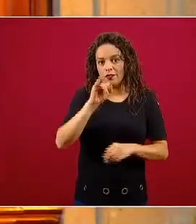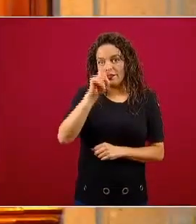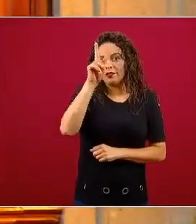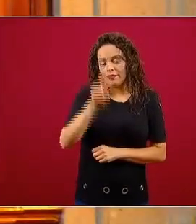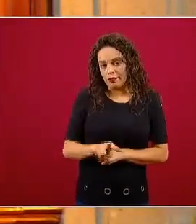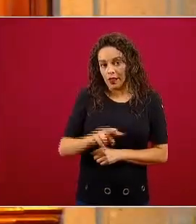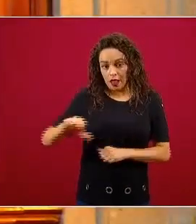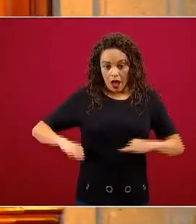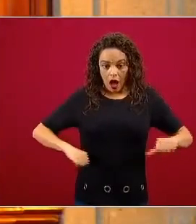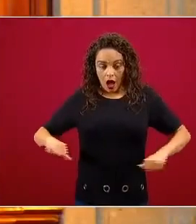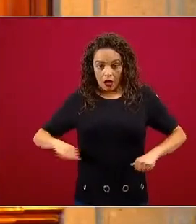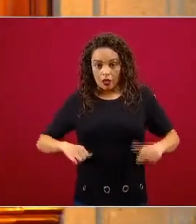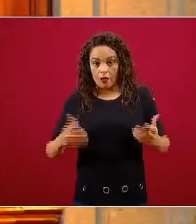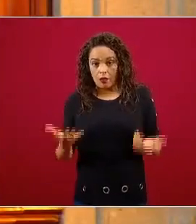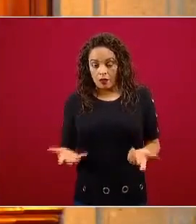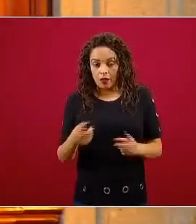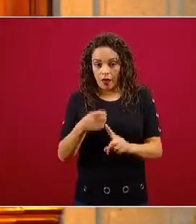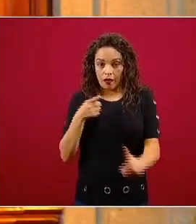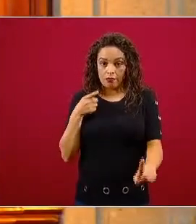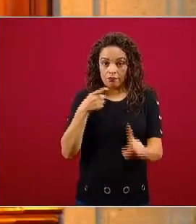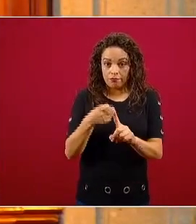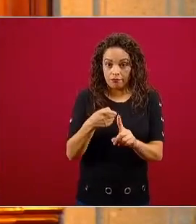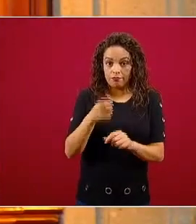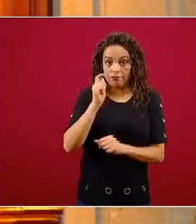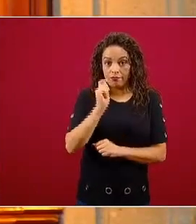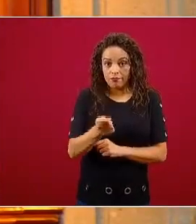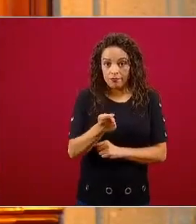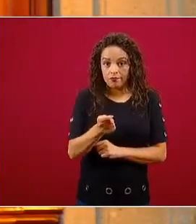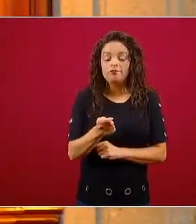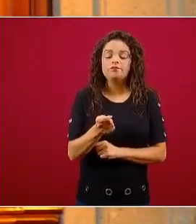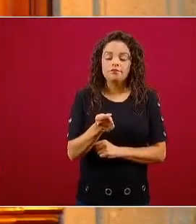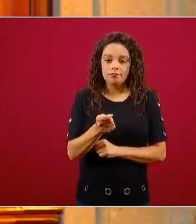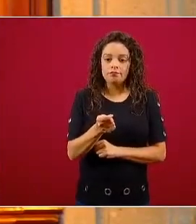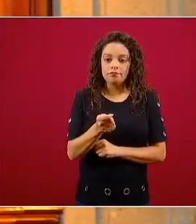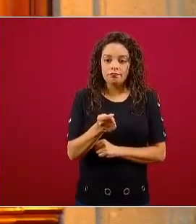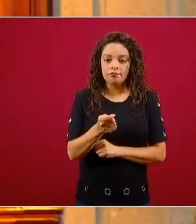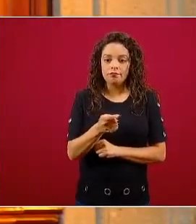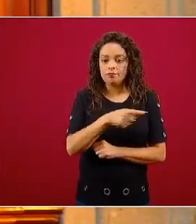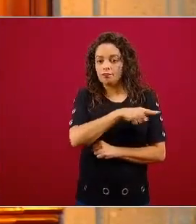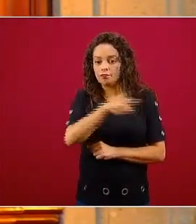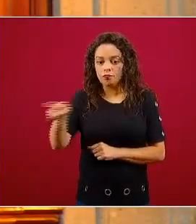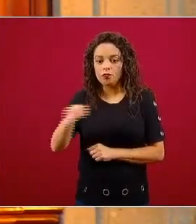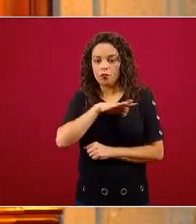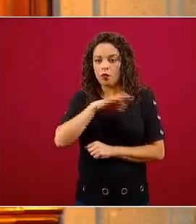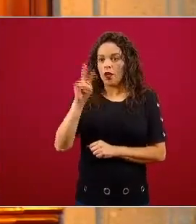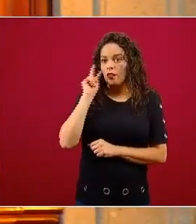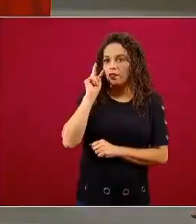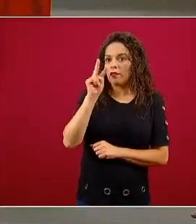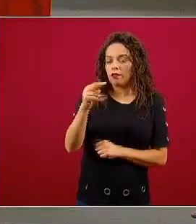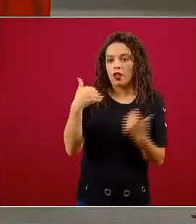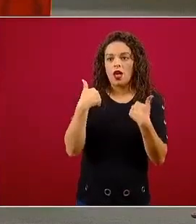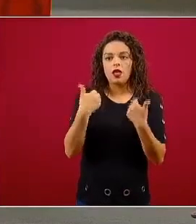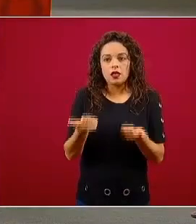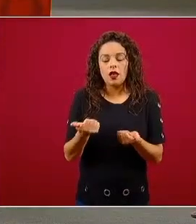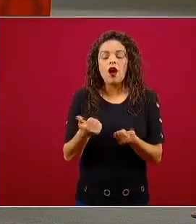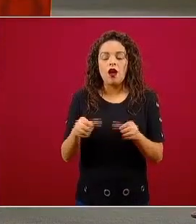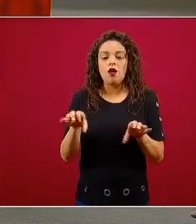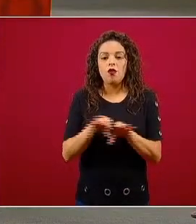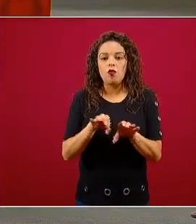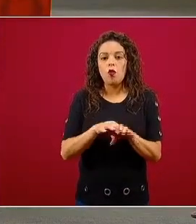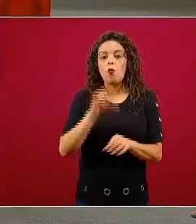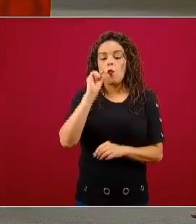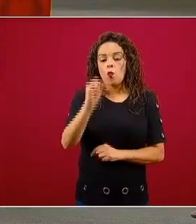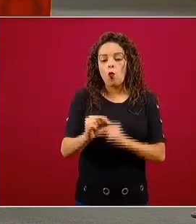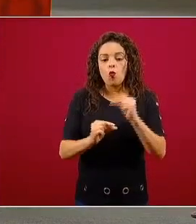sean dirigidas y estén basadas en este escenario como tal, para en su momento también poder empezar a